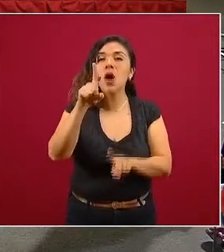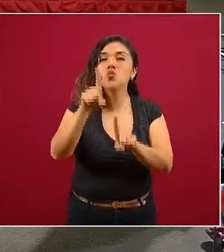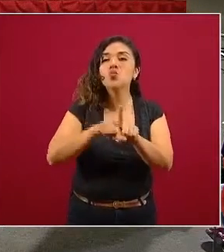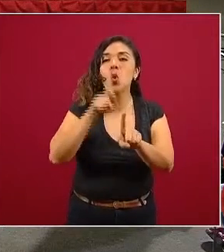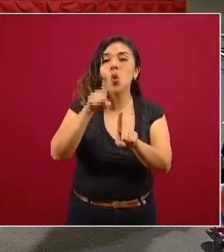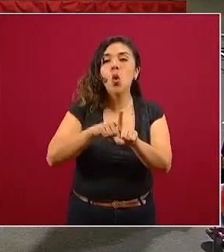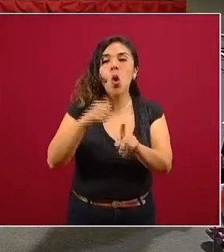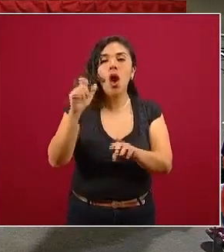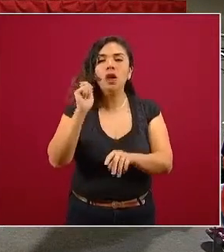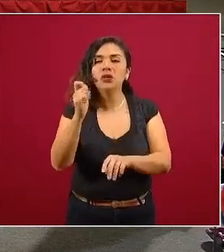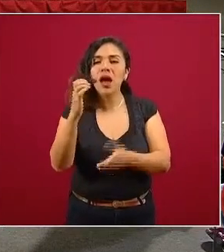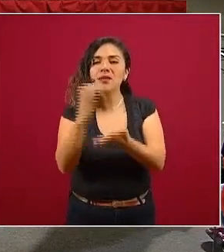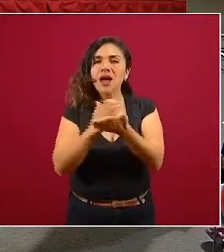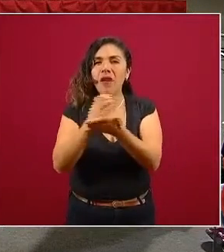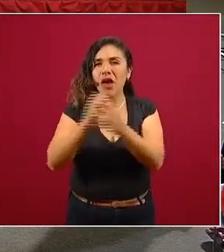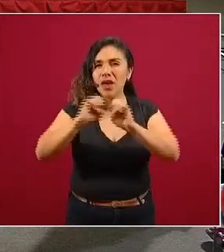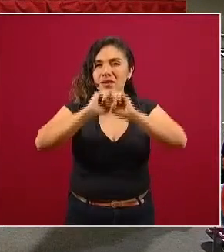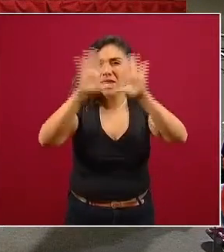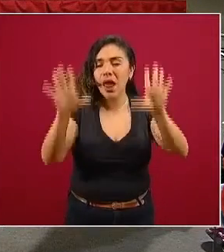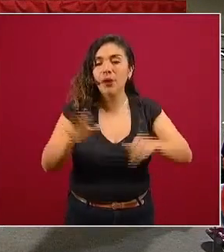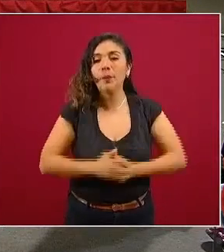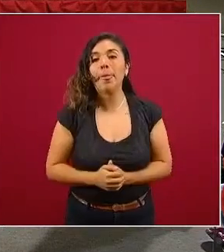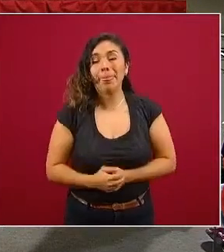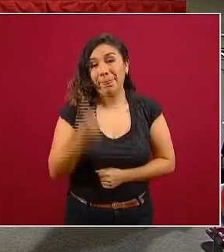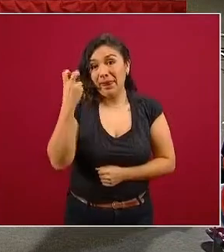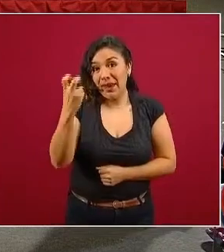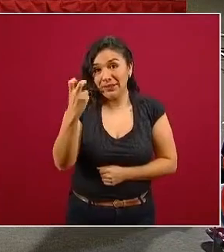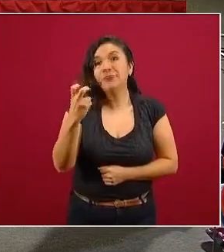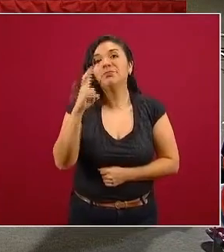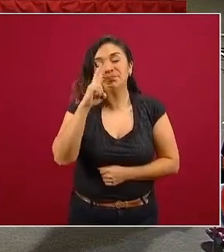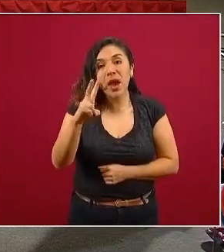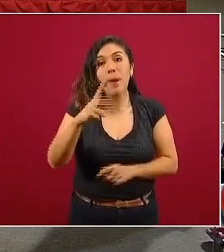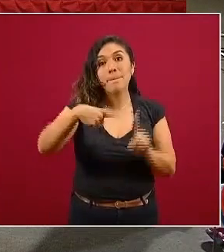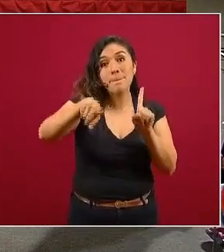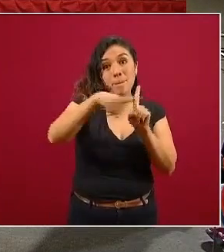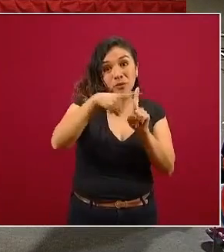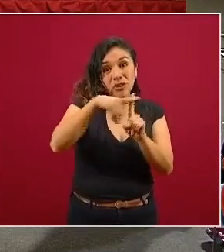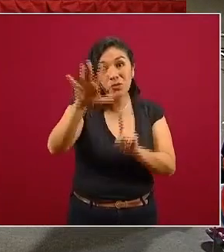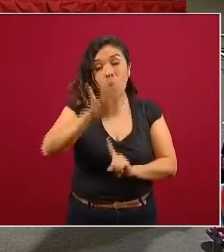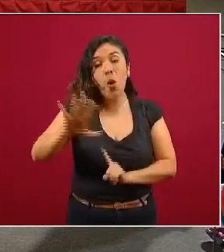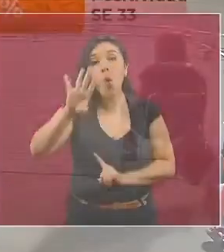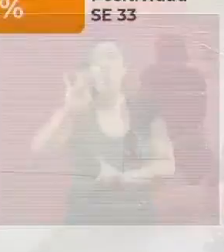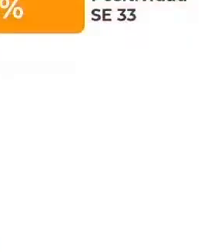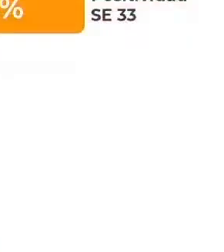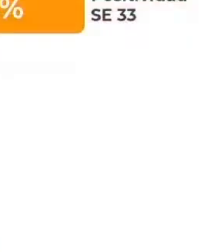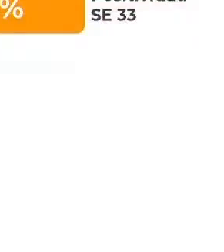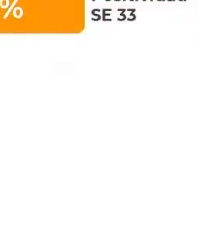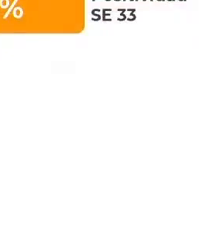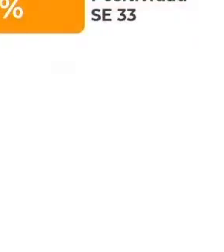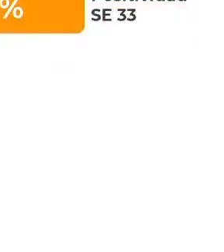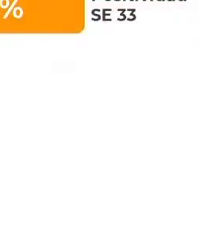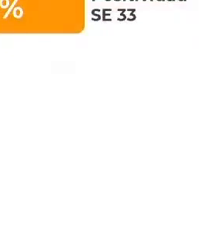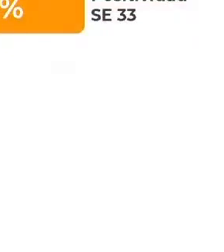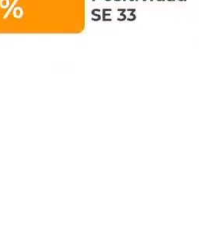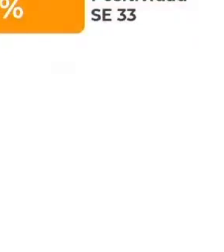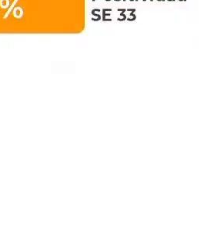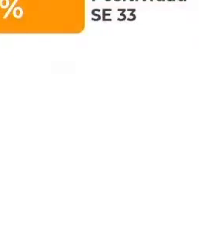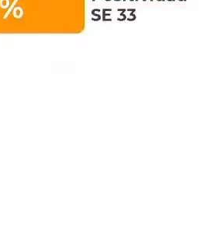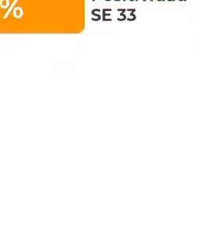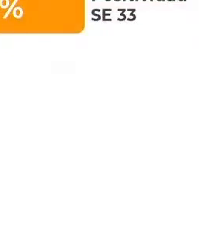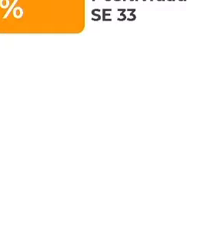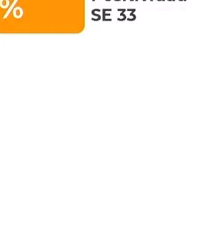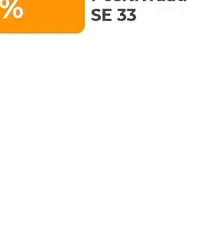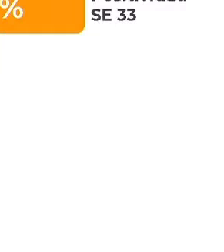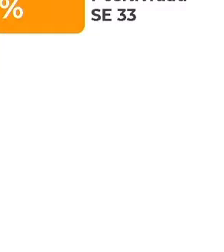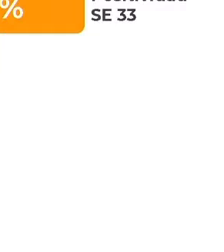también en las barras de color café claro. Precisamente ese porcentaje de positividad del 44%, vemos representada